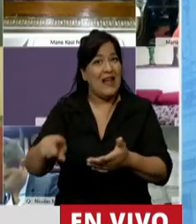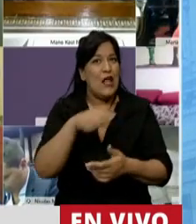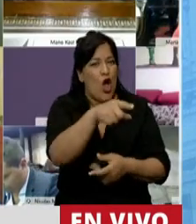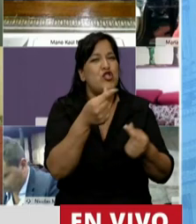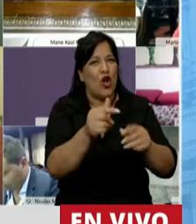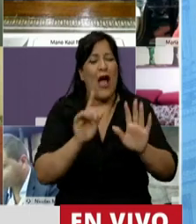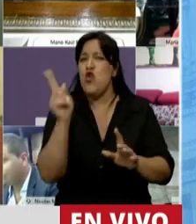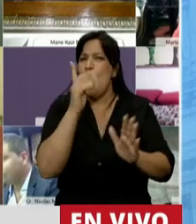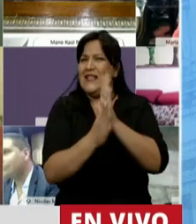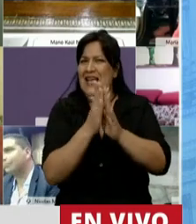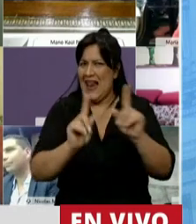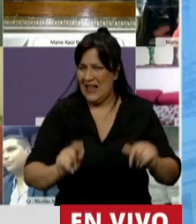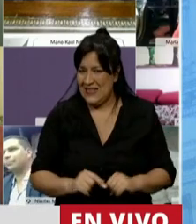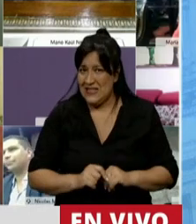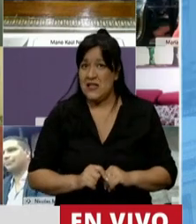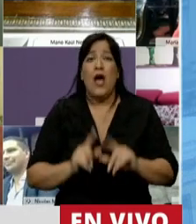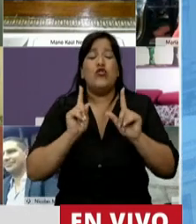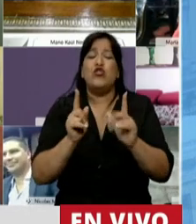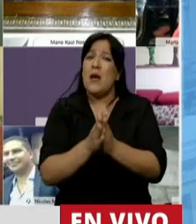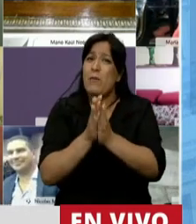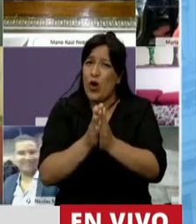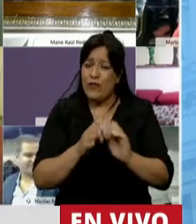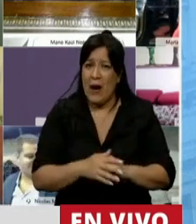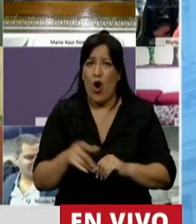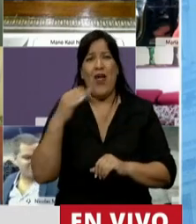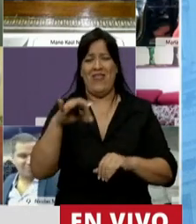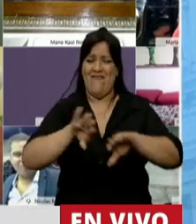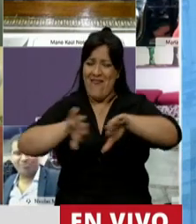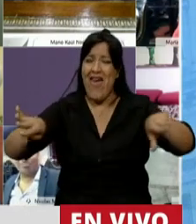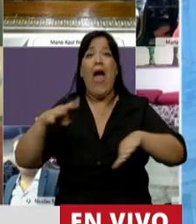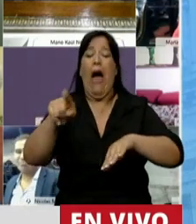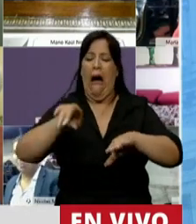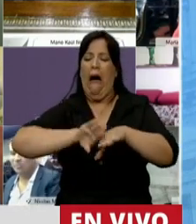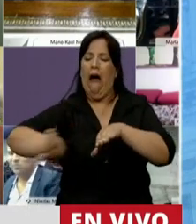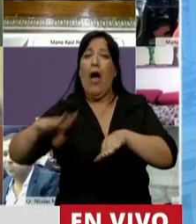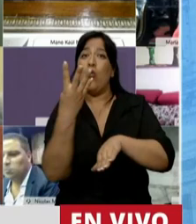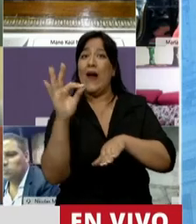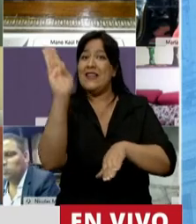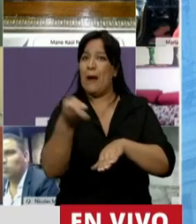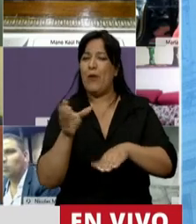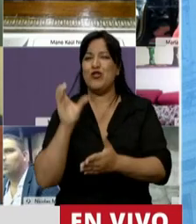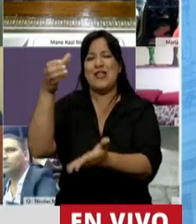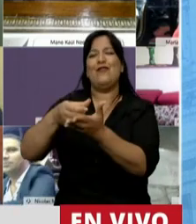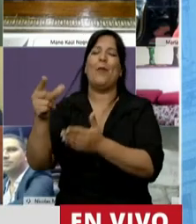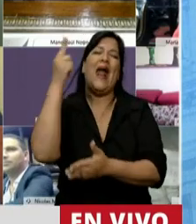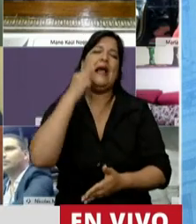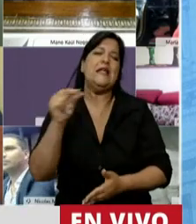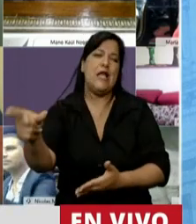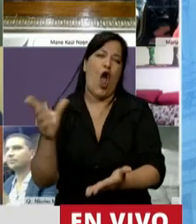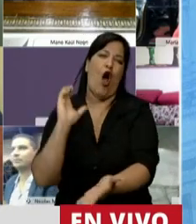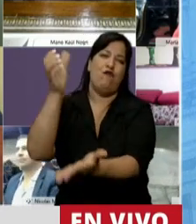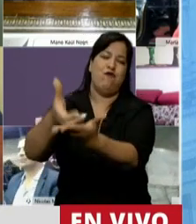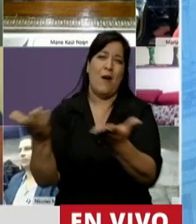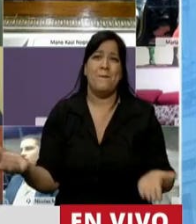Eso no es gratis, presidente. Y por favor, separemos un 40% para el amigo Kicillof.